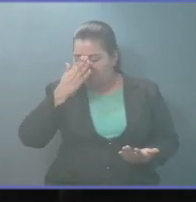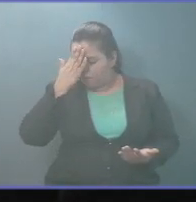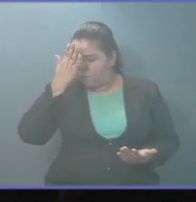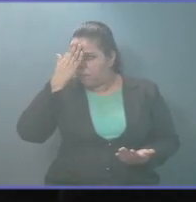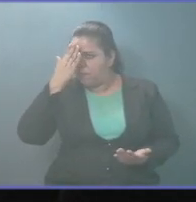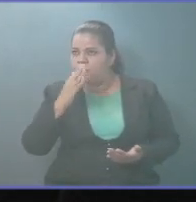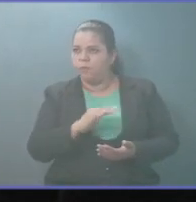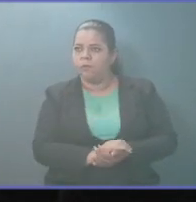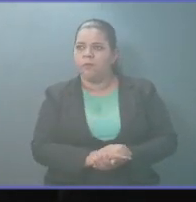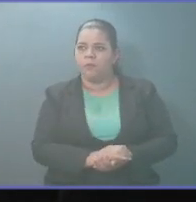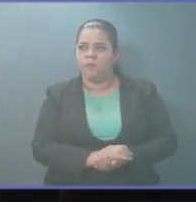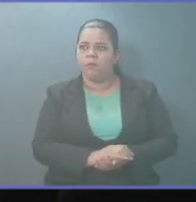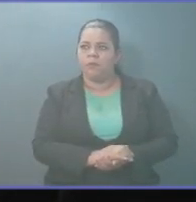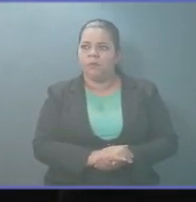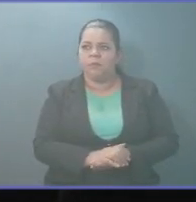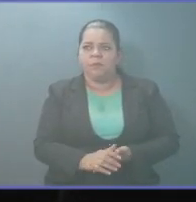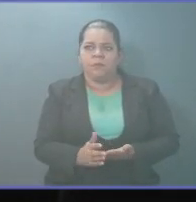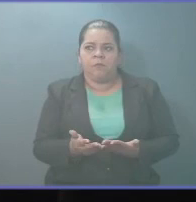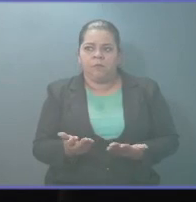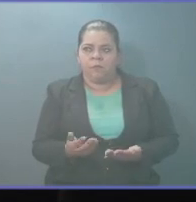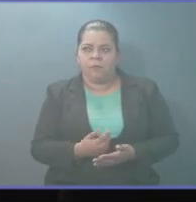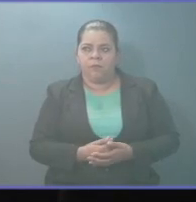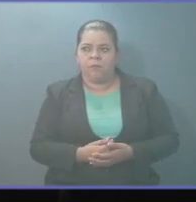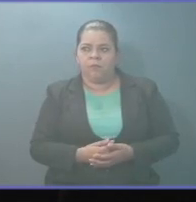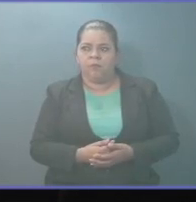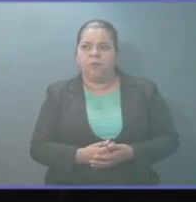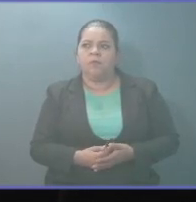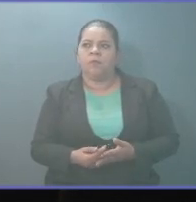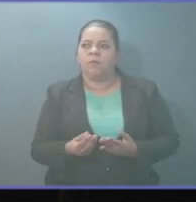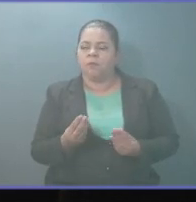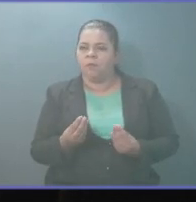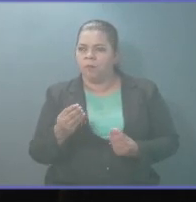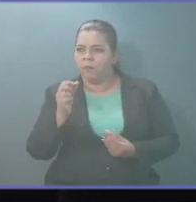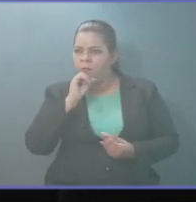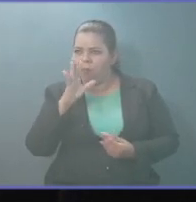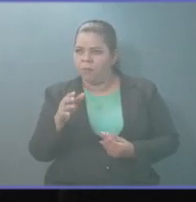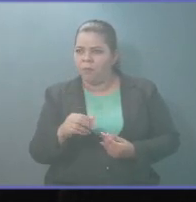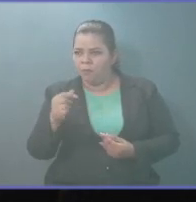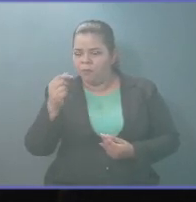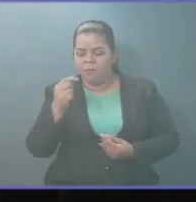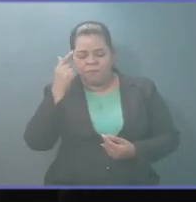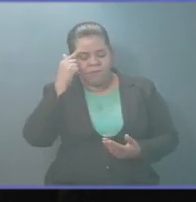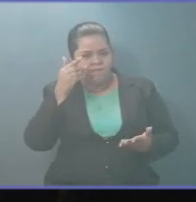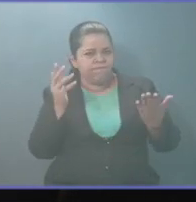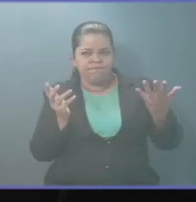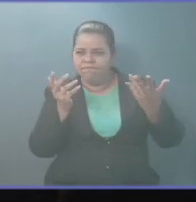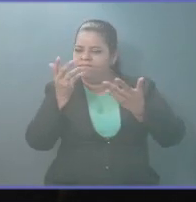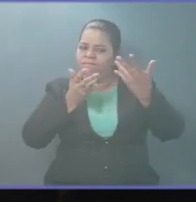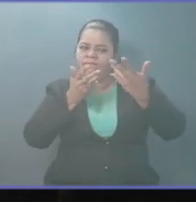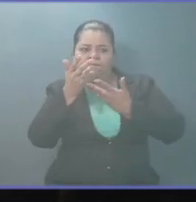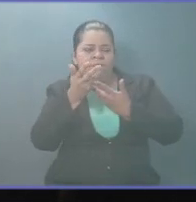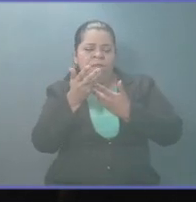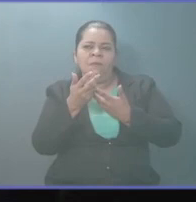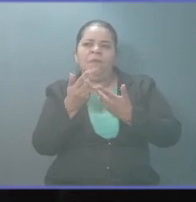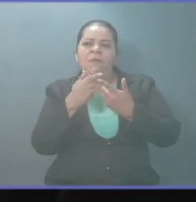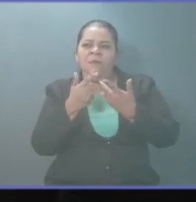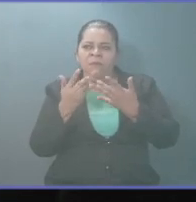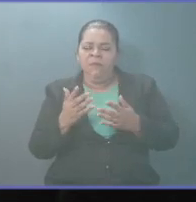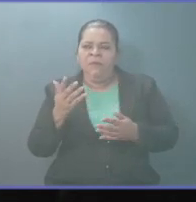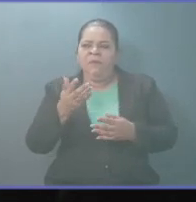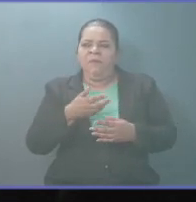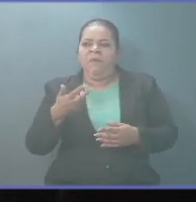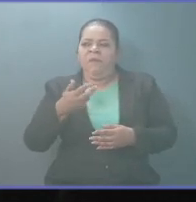destinado para la cobertura. ¿Y sabe qué estábamos viendo, colegas? Temas de resolutores de embargo,